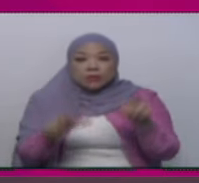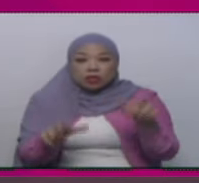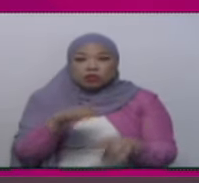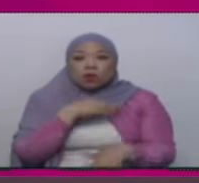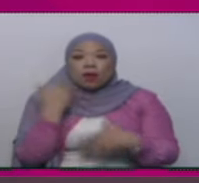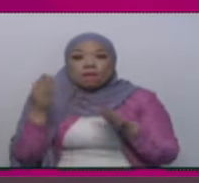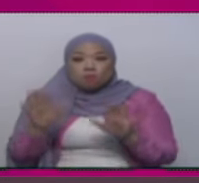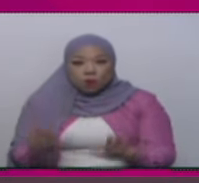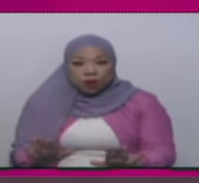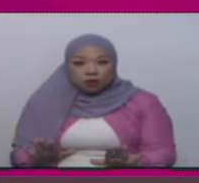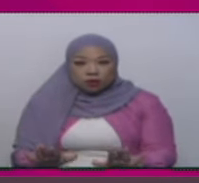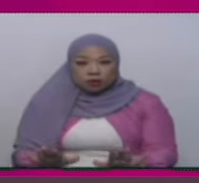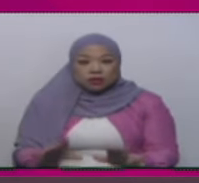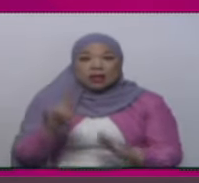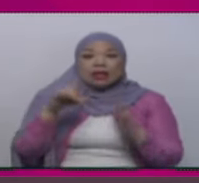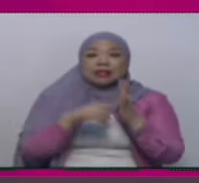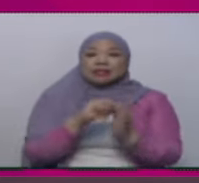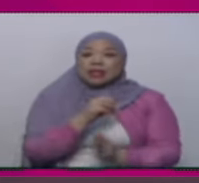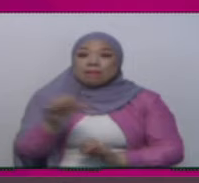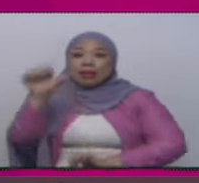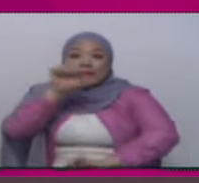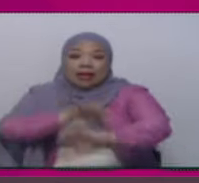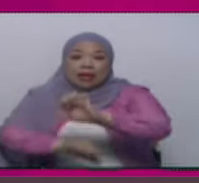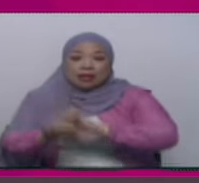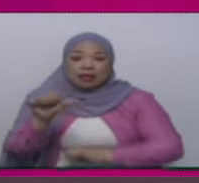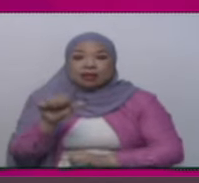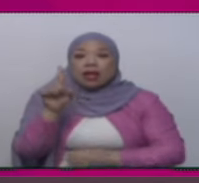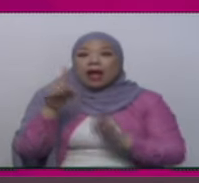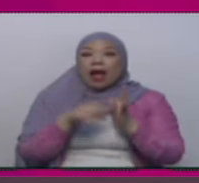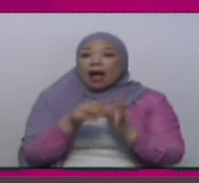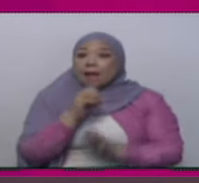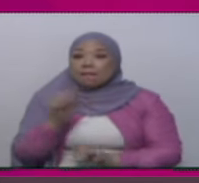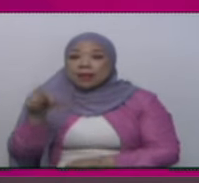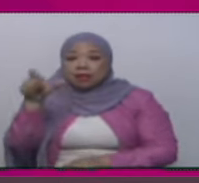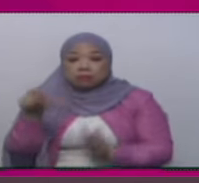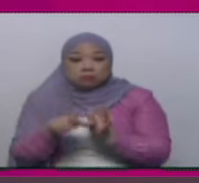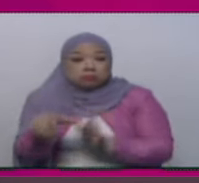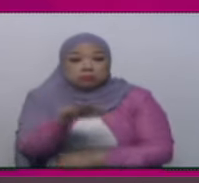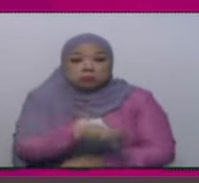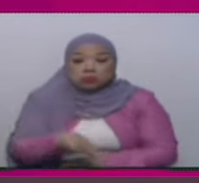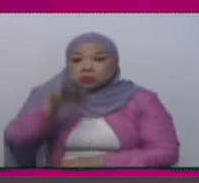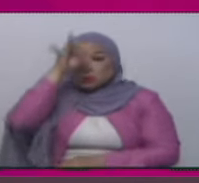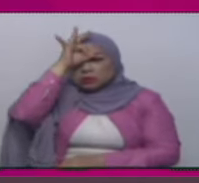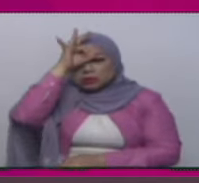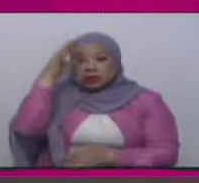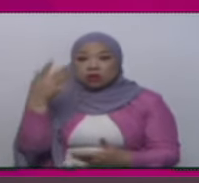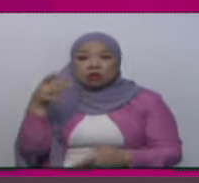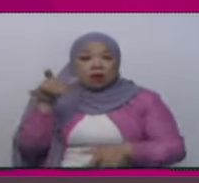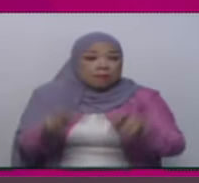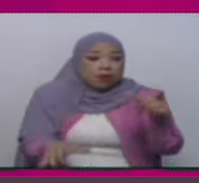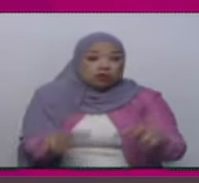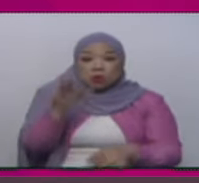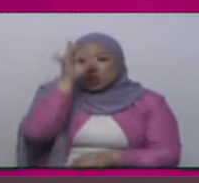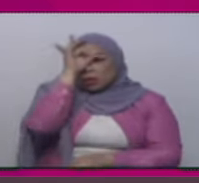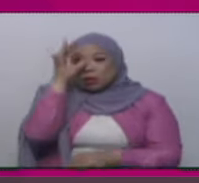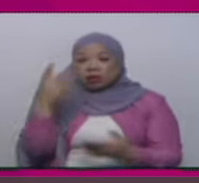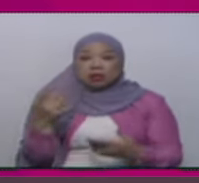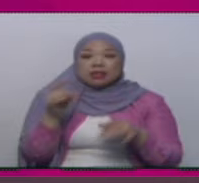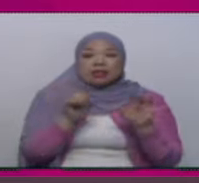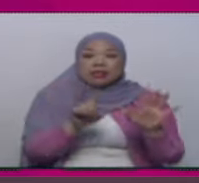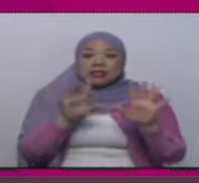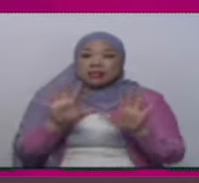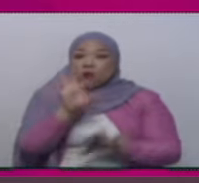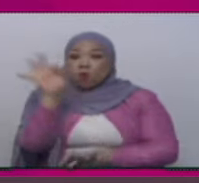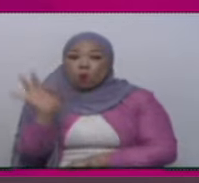heridos. Hay miles de desaparecidos y al menos el 65% de los hospitales de Gaza está siendo destruidos. 65%